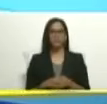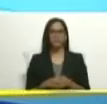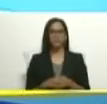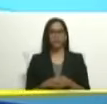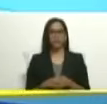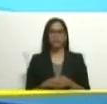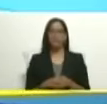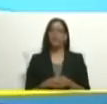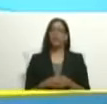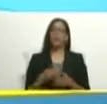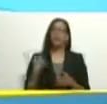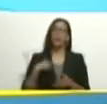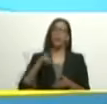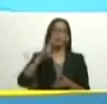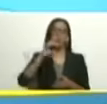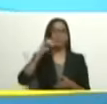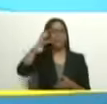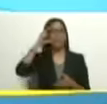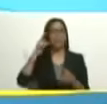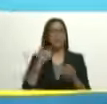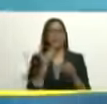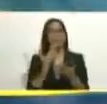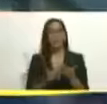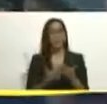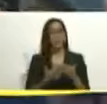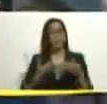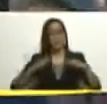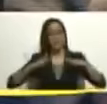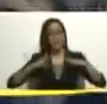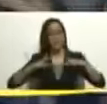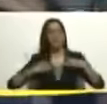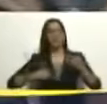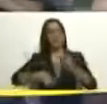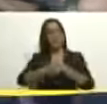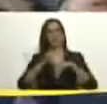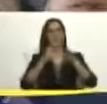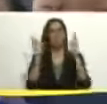bueno, agarren 30 días de permiso para que vayan con su familia.